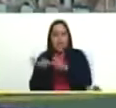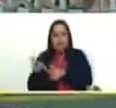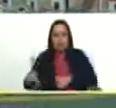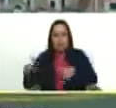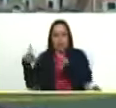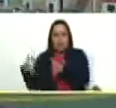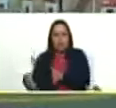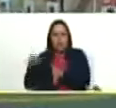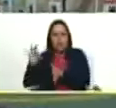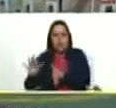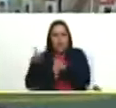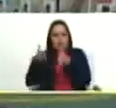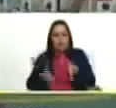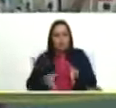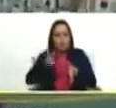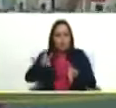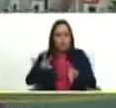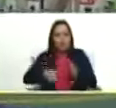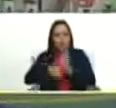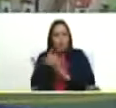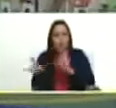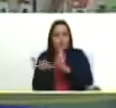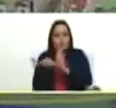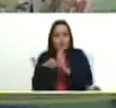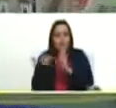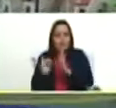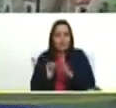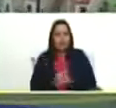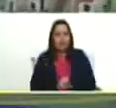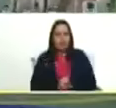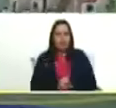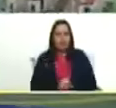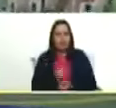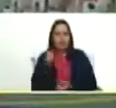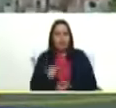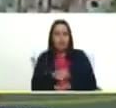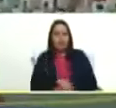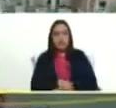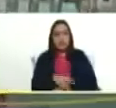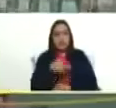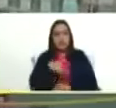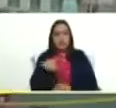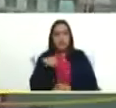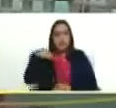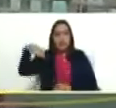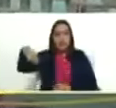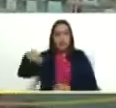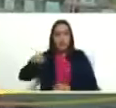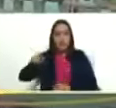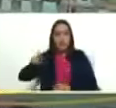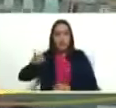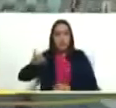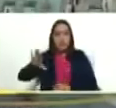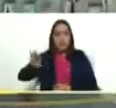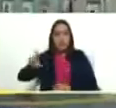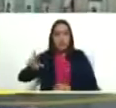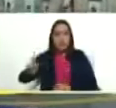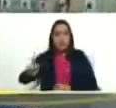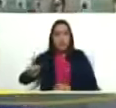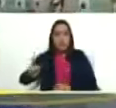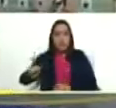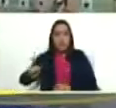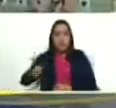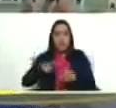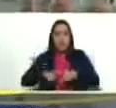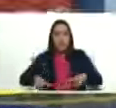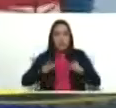2, que es los sectores más cerca que tenemos de él. Acá tenemos nuestro Morichal y un pequeño cementerio que converge dentro